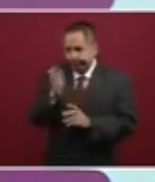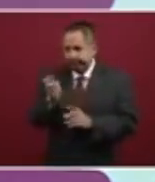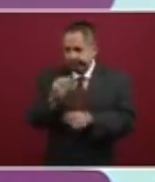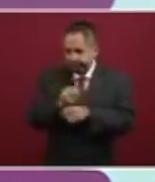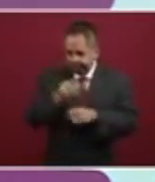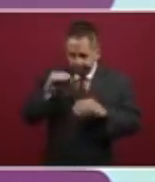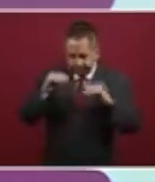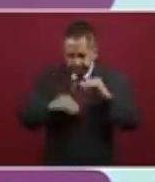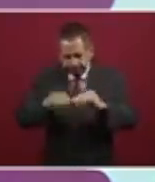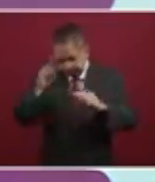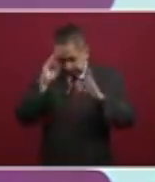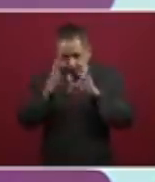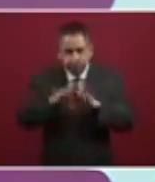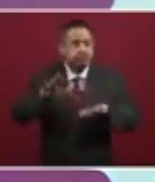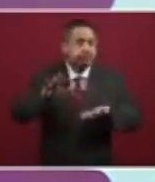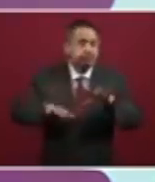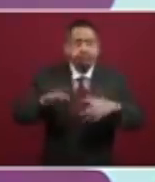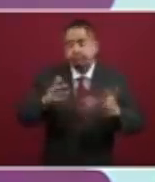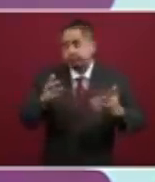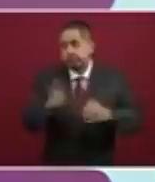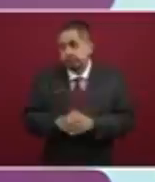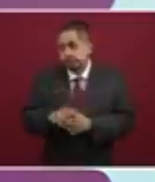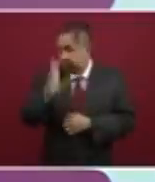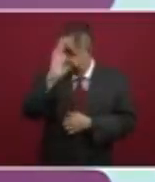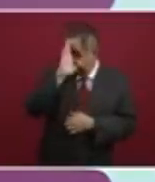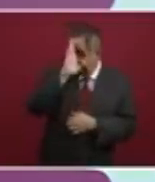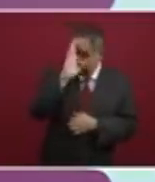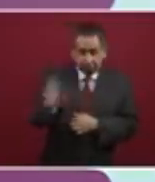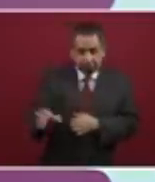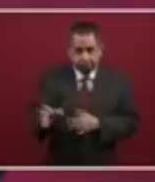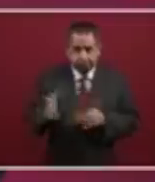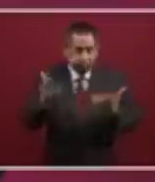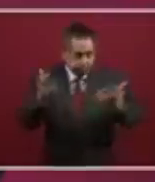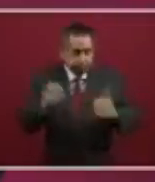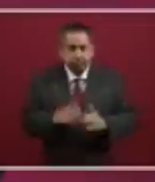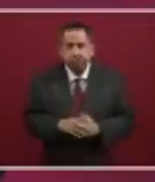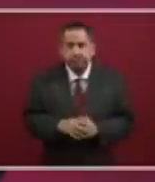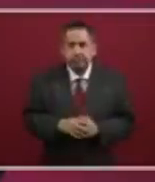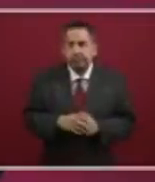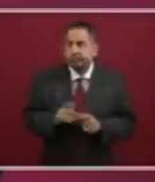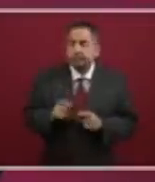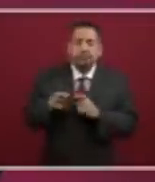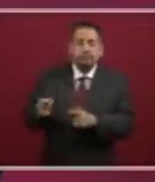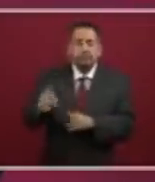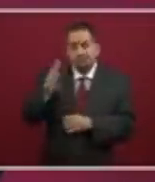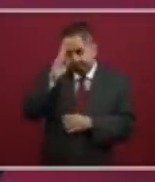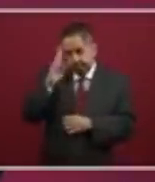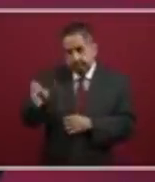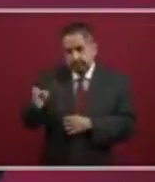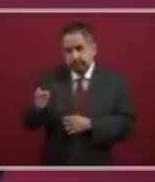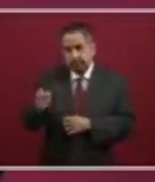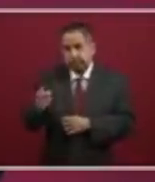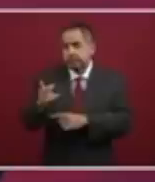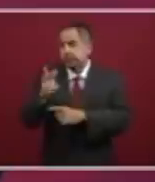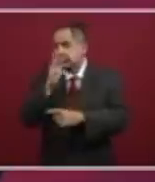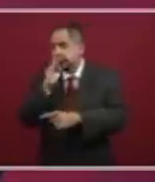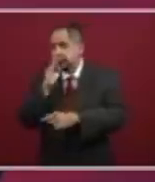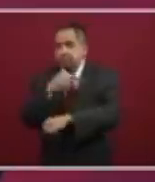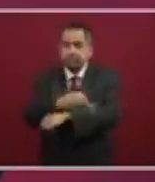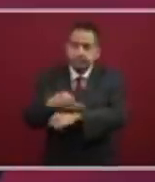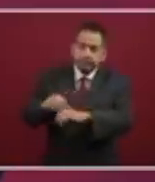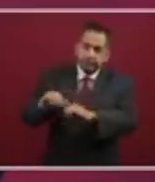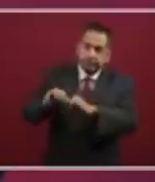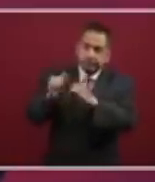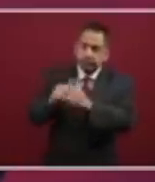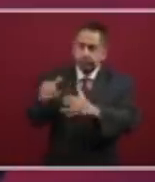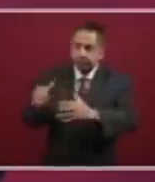En algunos casos va a ser directo a las sociedades de padres de familia,